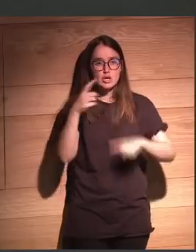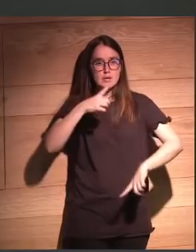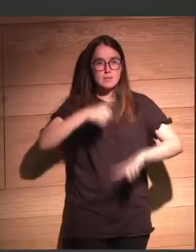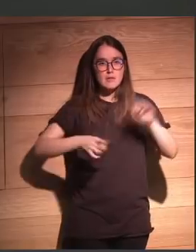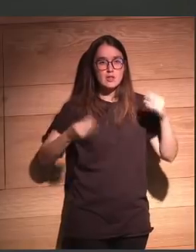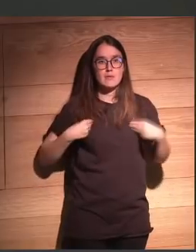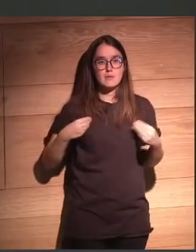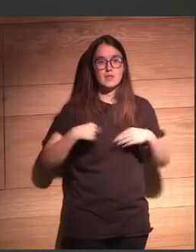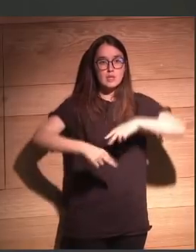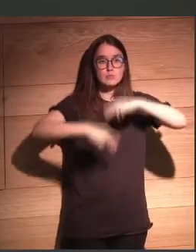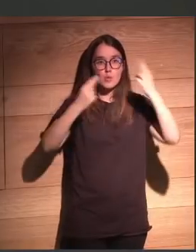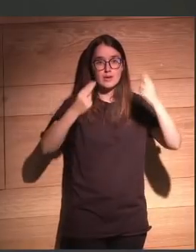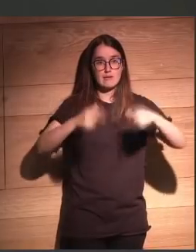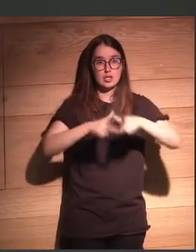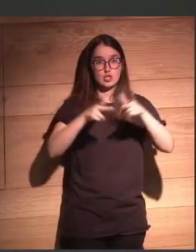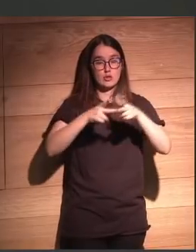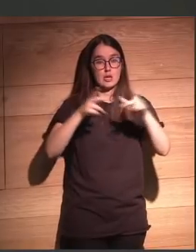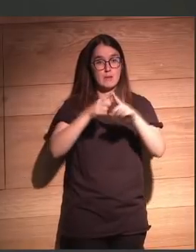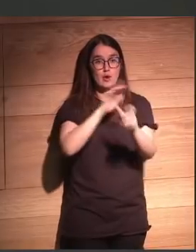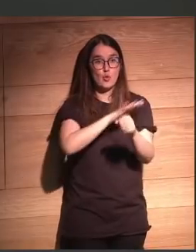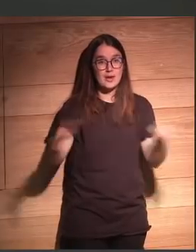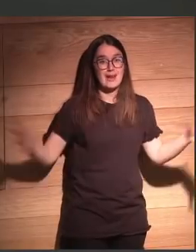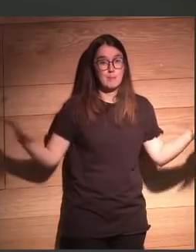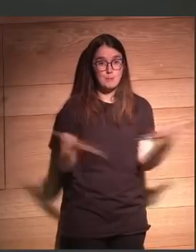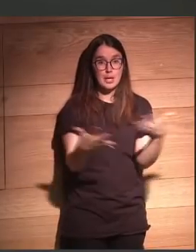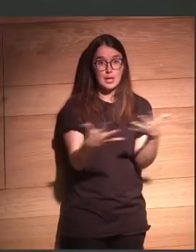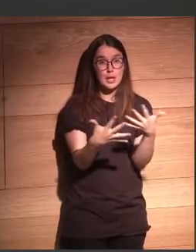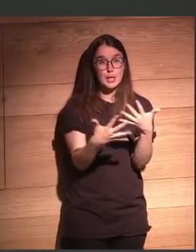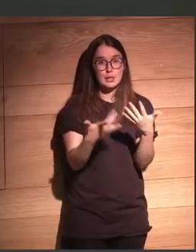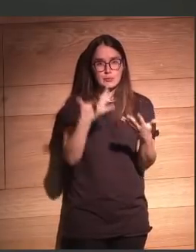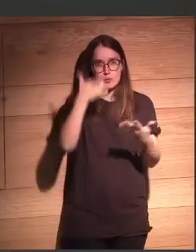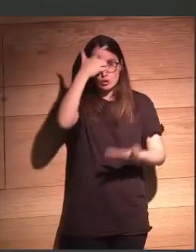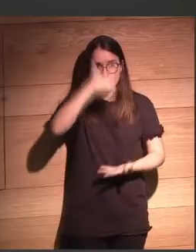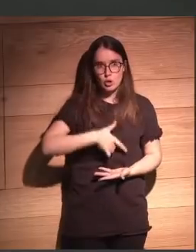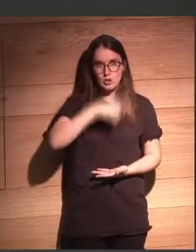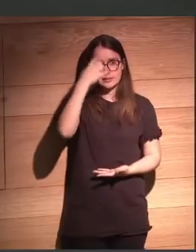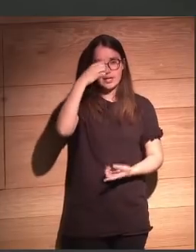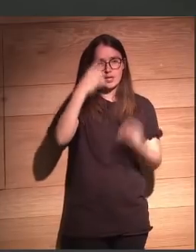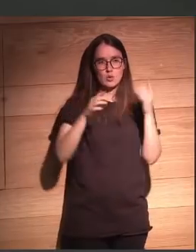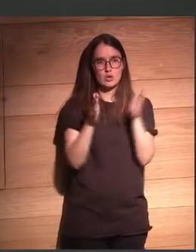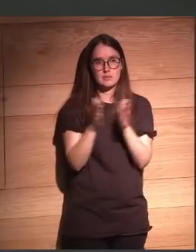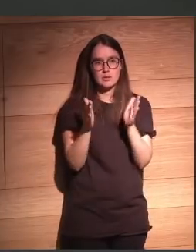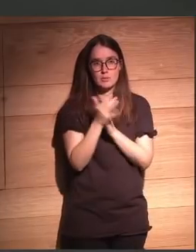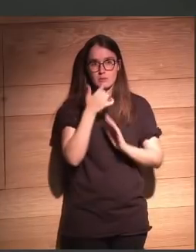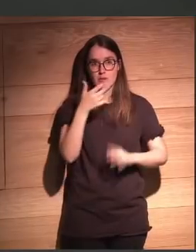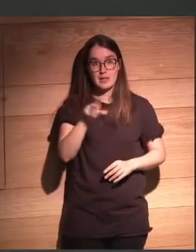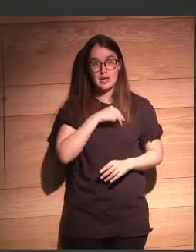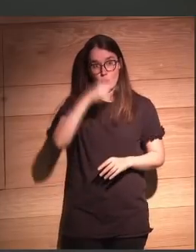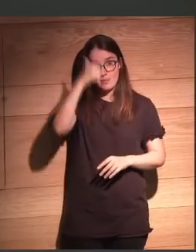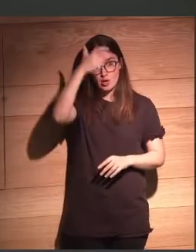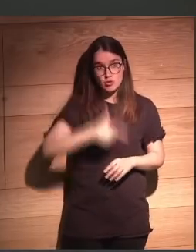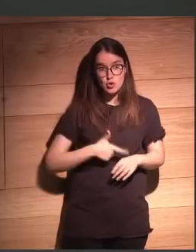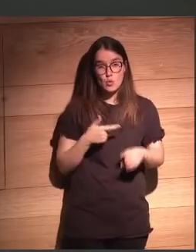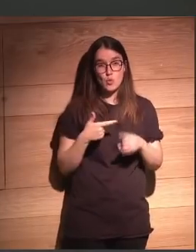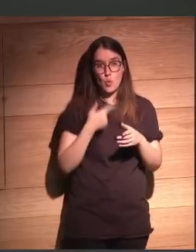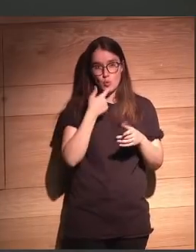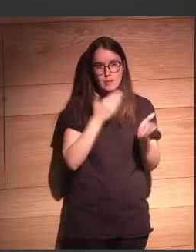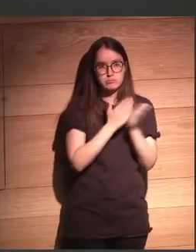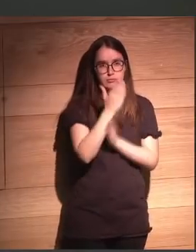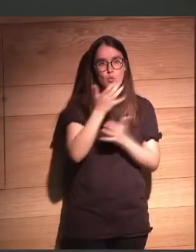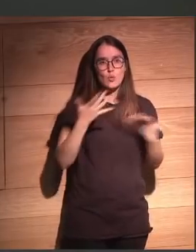y sociales para atender la emergencia que tenemos. Por tanto, yo sé que algunos de mis compañeros dirán que no, pero yo una de las líneas que